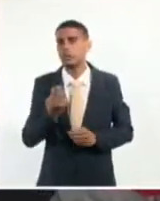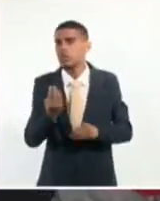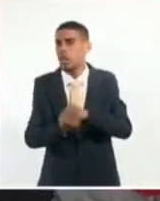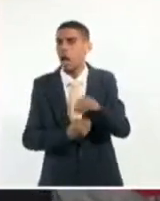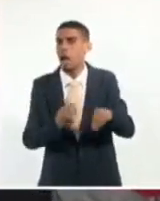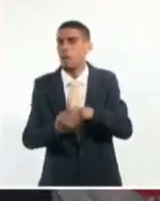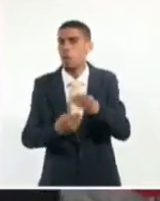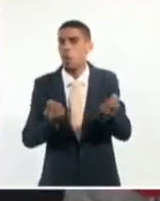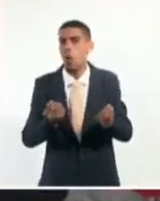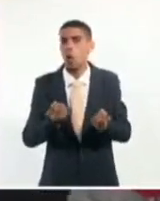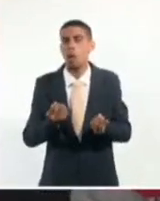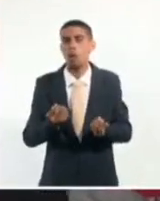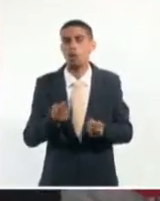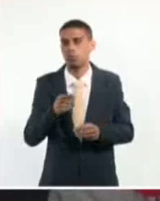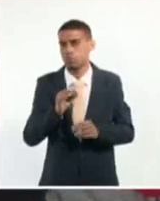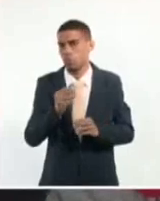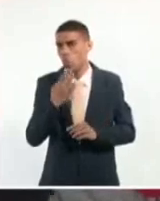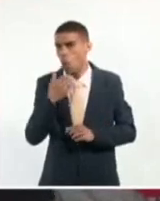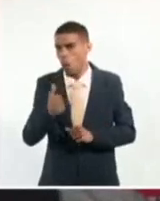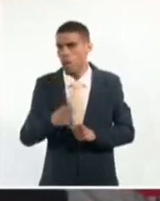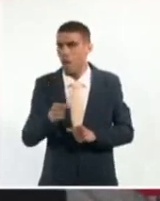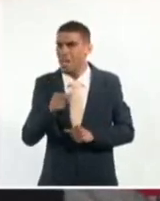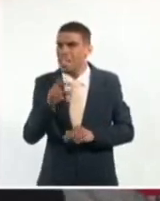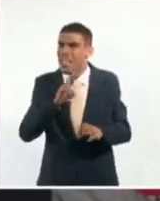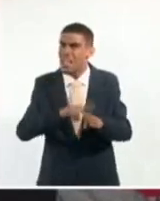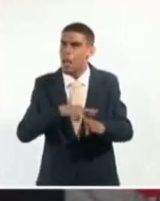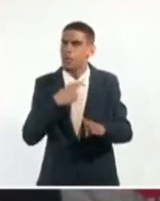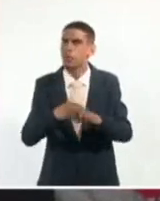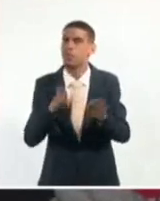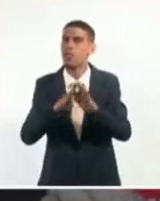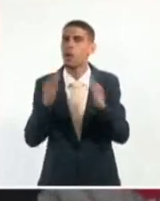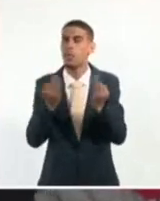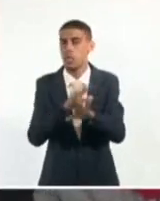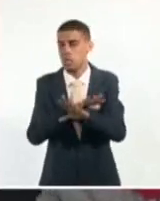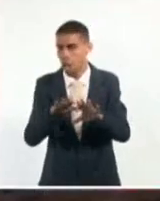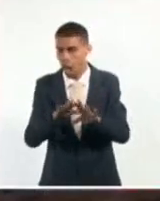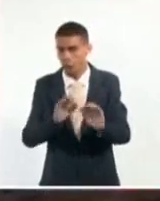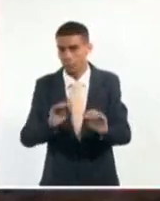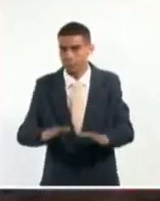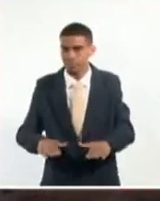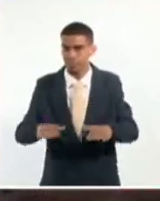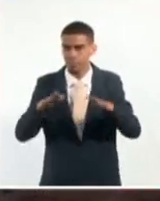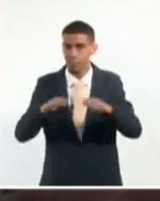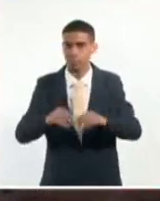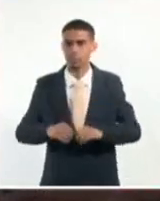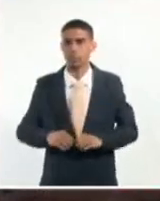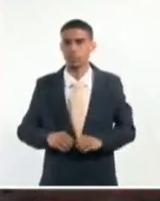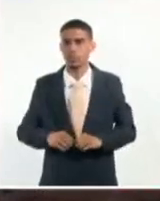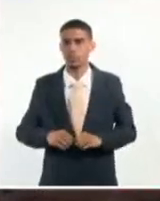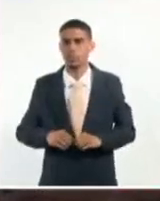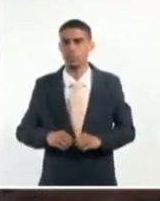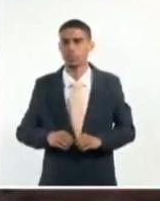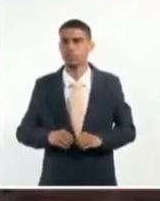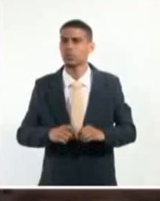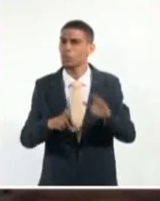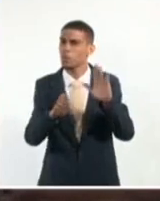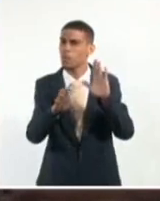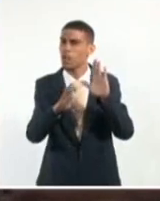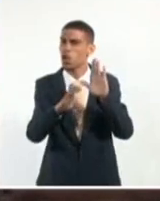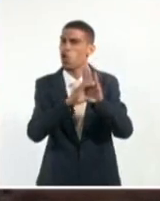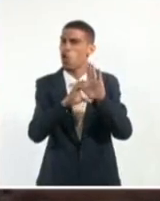un proyecto donde nos representa más bien a las familias que ya están formadas. Cómo el caso del código viene